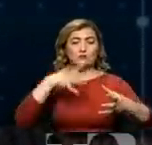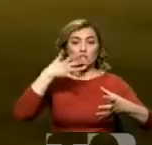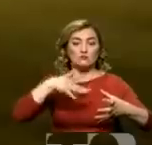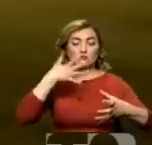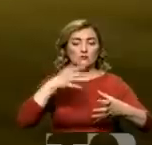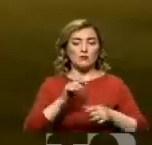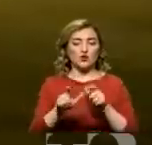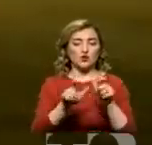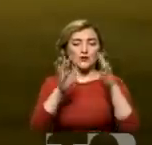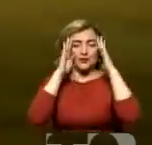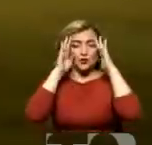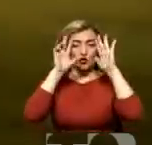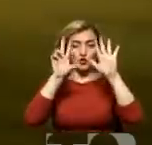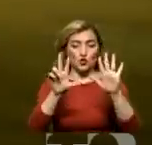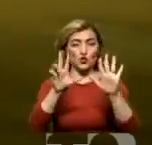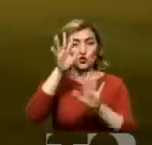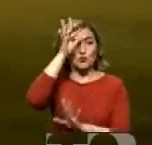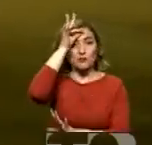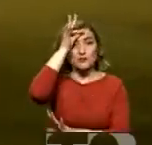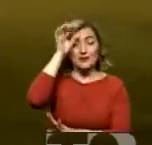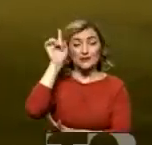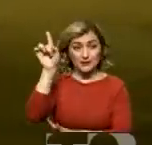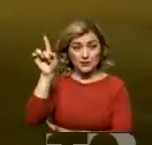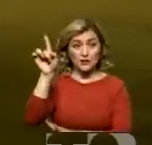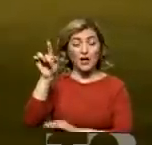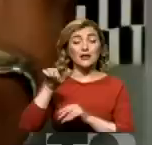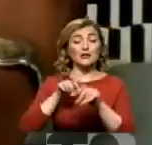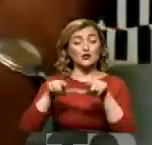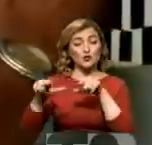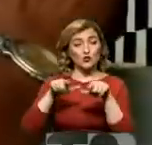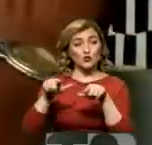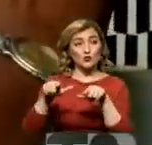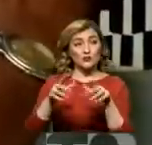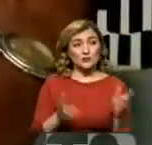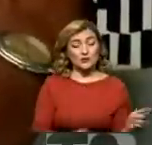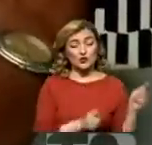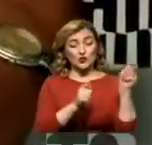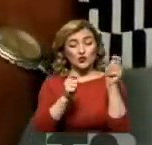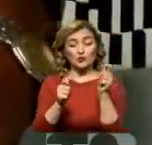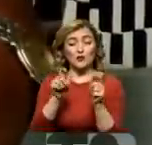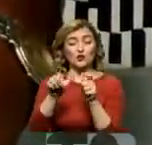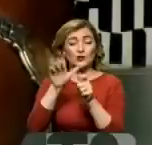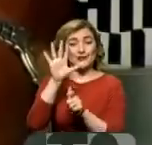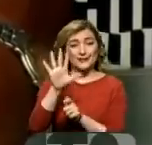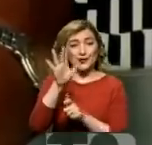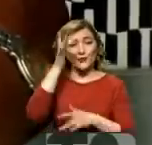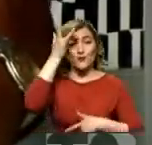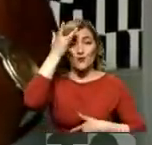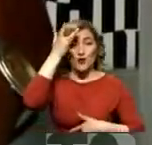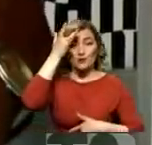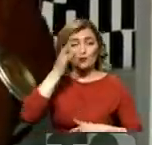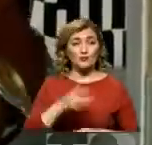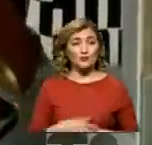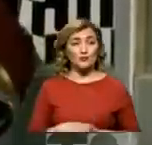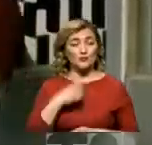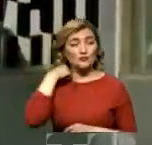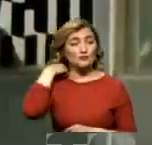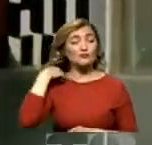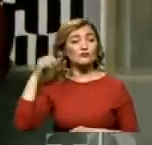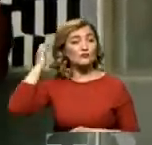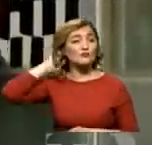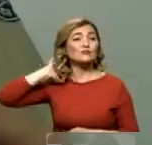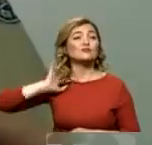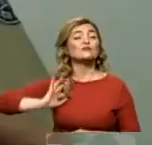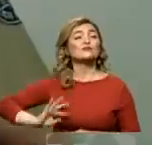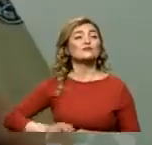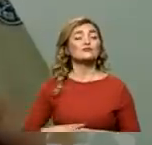lugar, mientras que hasta el hospital Rafael Rodríguez Zambrano de esta ciudad fueron trasladados otros 5 obreros. Llegó personal especializado